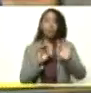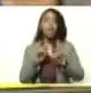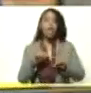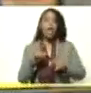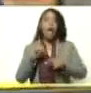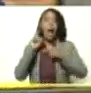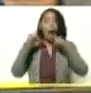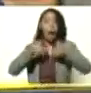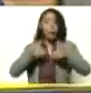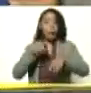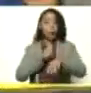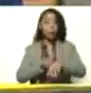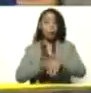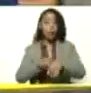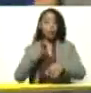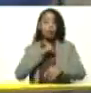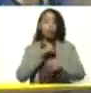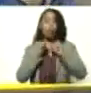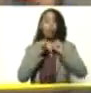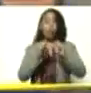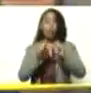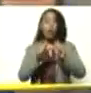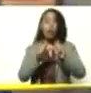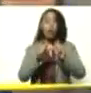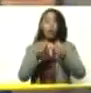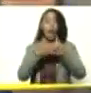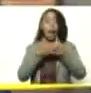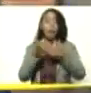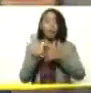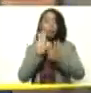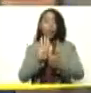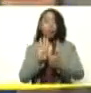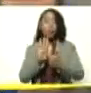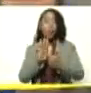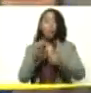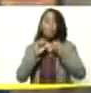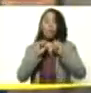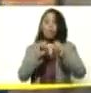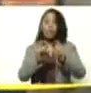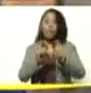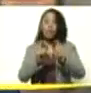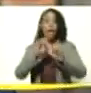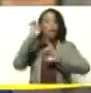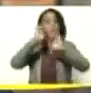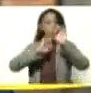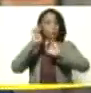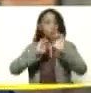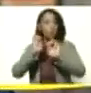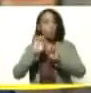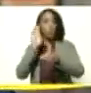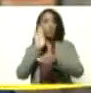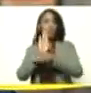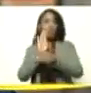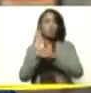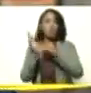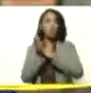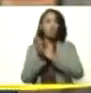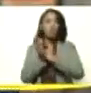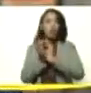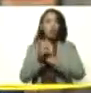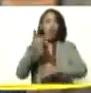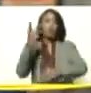a esta altura vamos a mantener la apertura vamos a mantener la evaluación vamos a mantener la